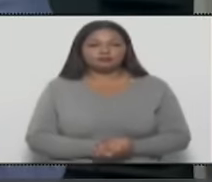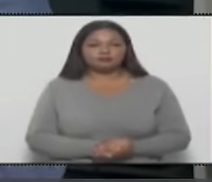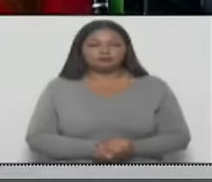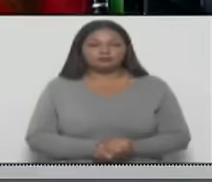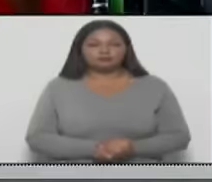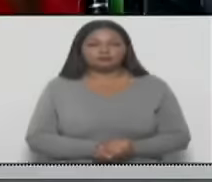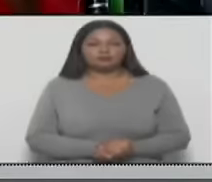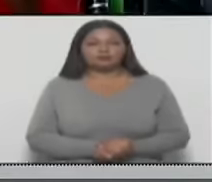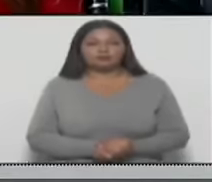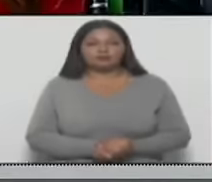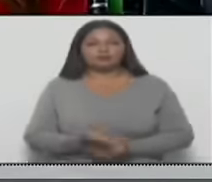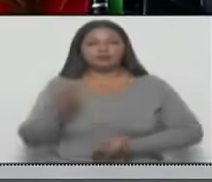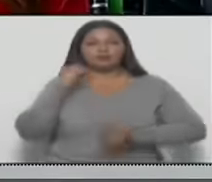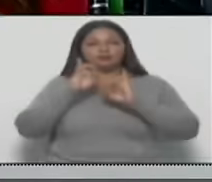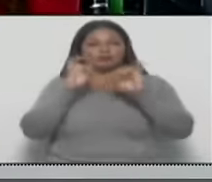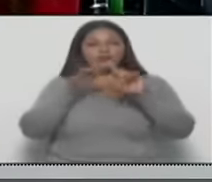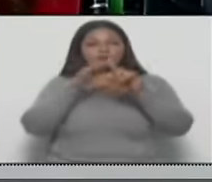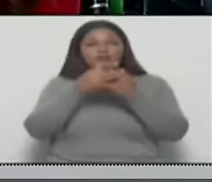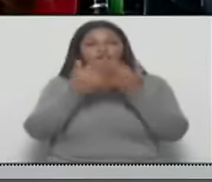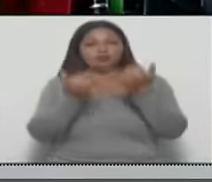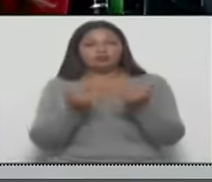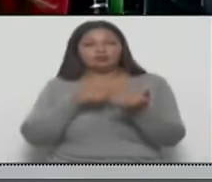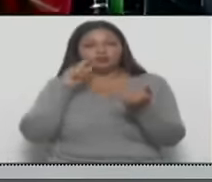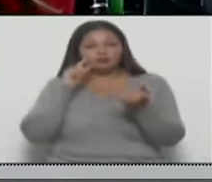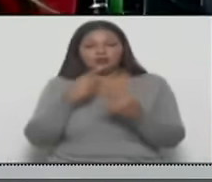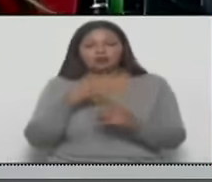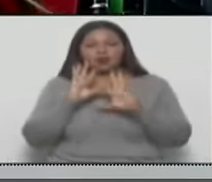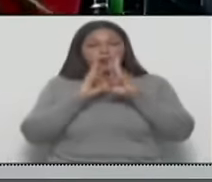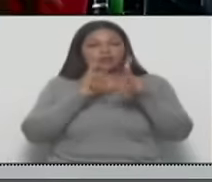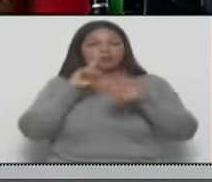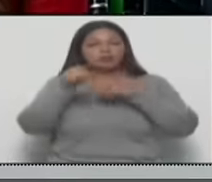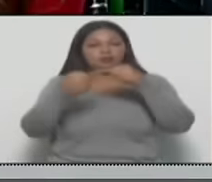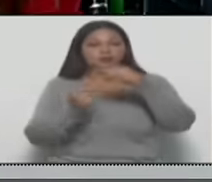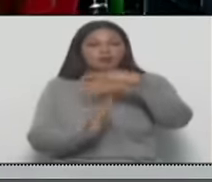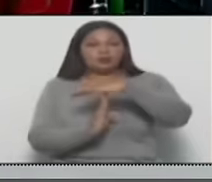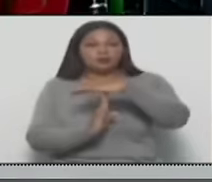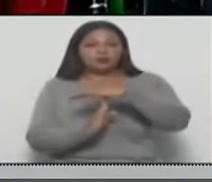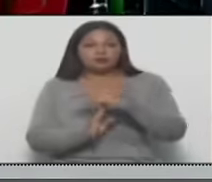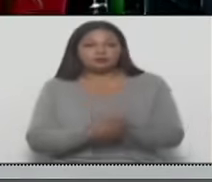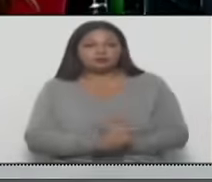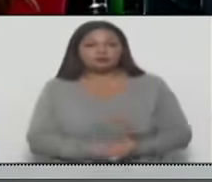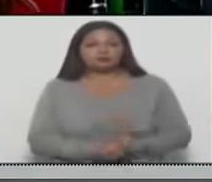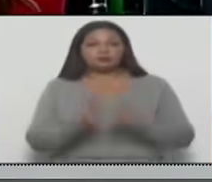Musk. ¿Qué hay detrás de eso? Sí. Sí, nos lo va a contar luego de la pausa.